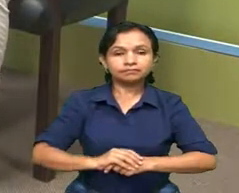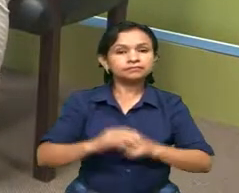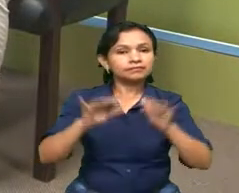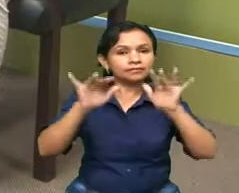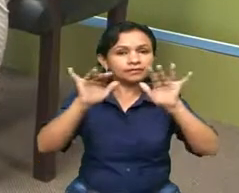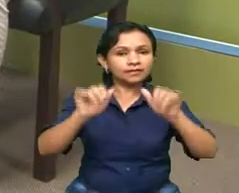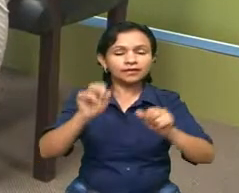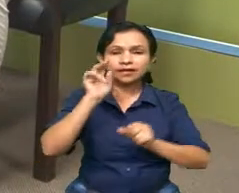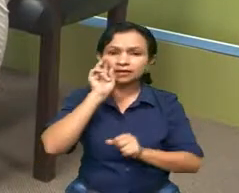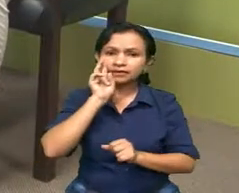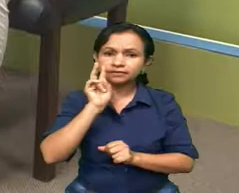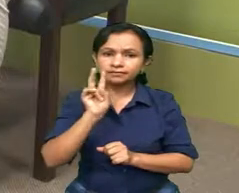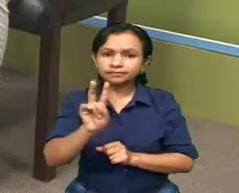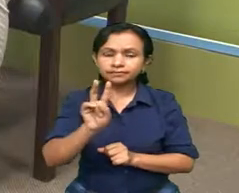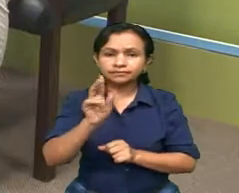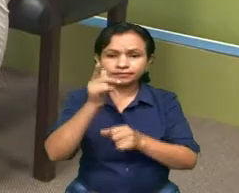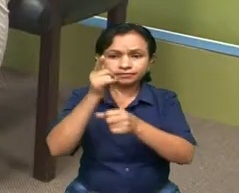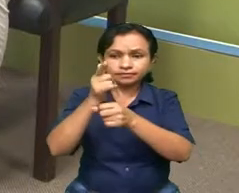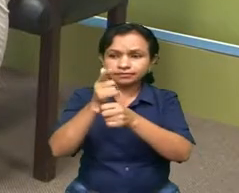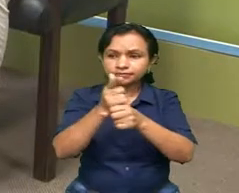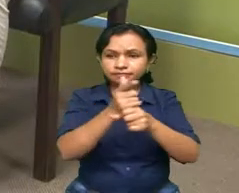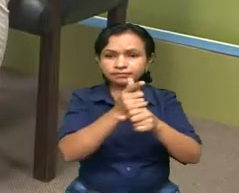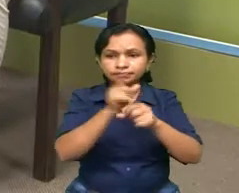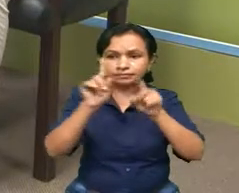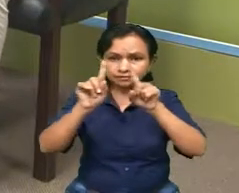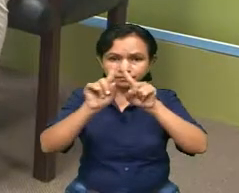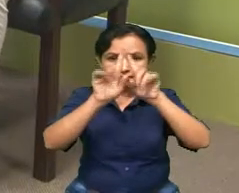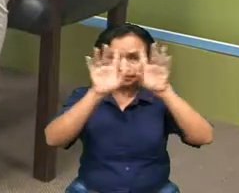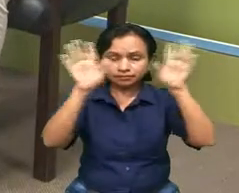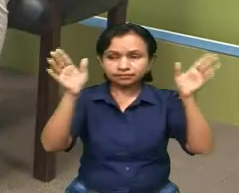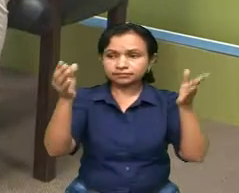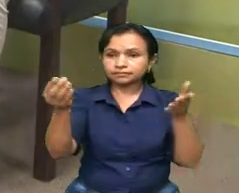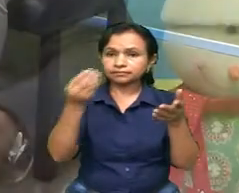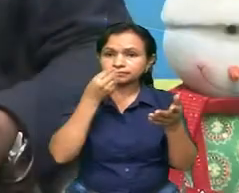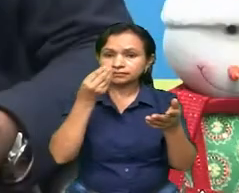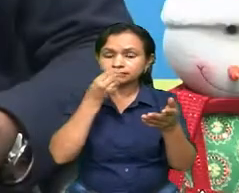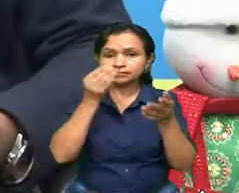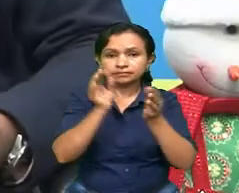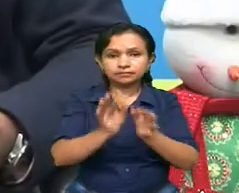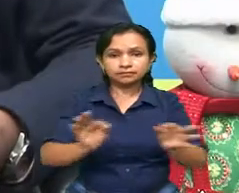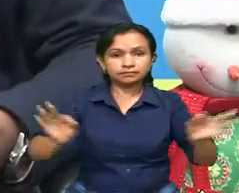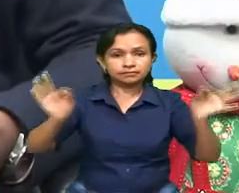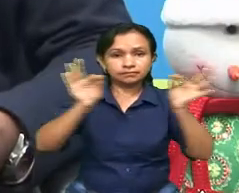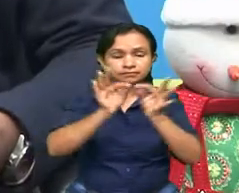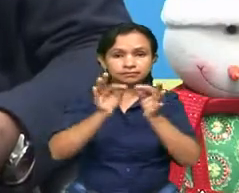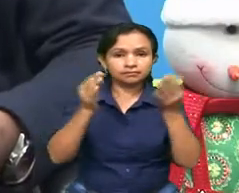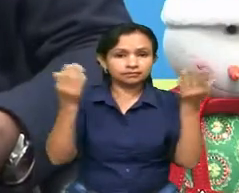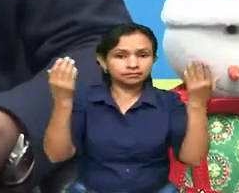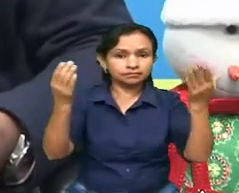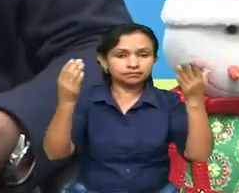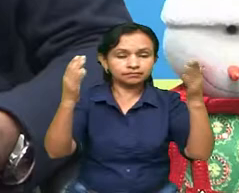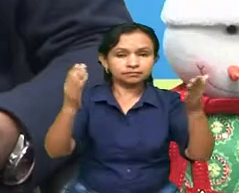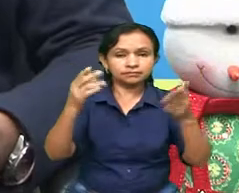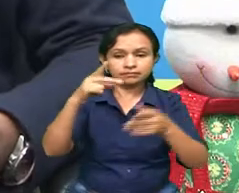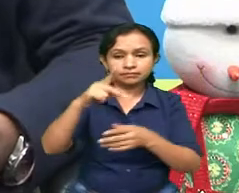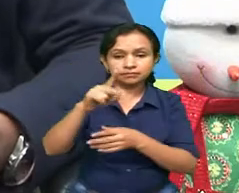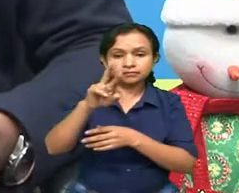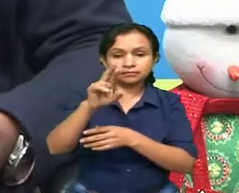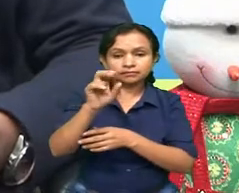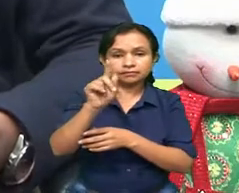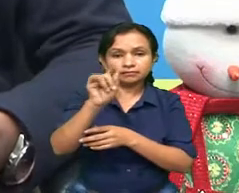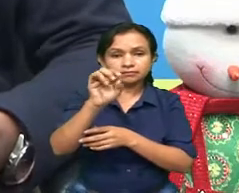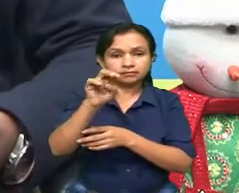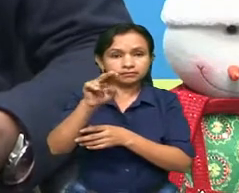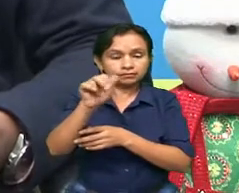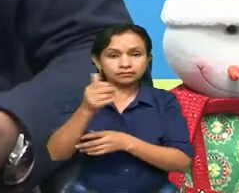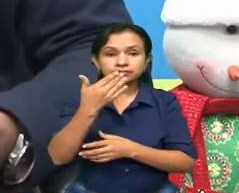Estábamos observando un video que muestra claramente los alimentos que son ricos en minerales, en proteína,